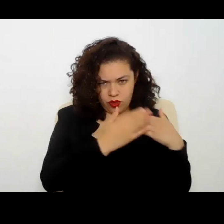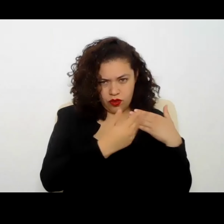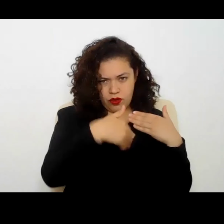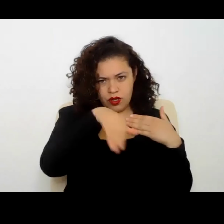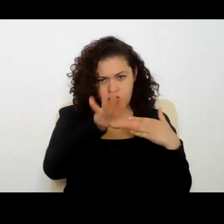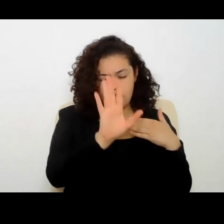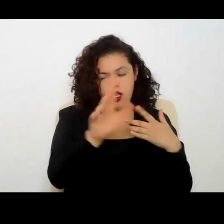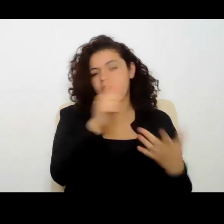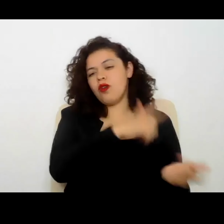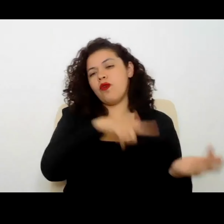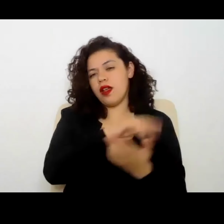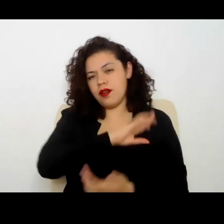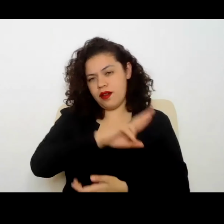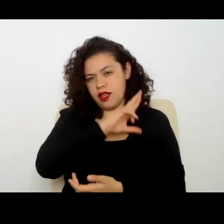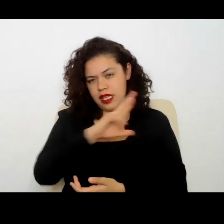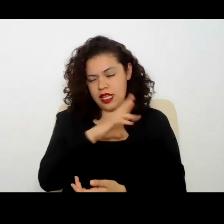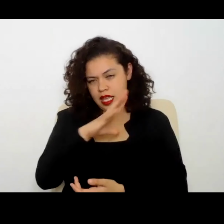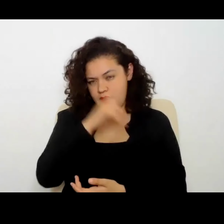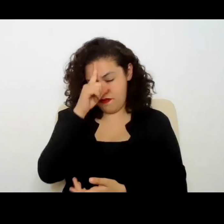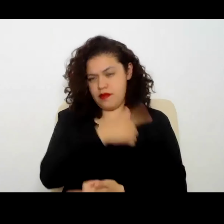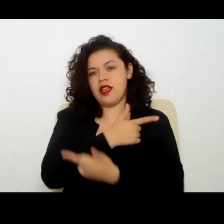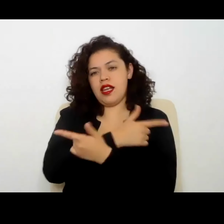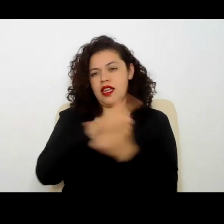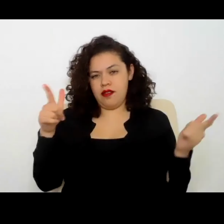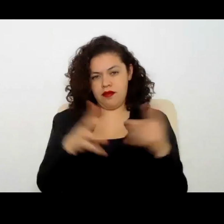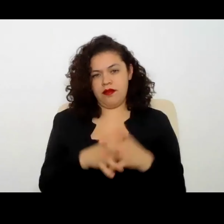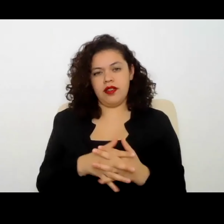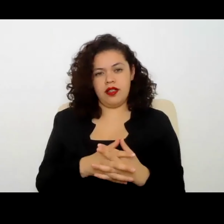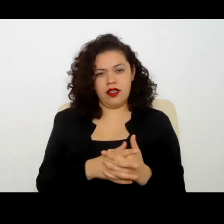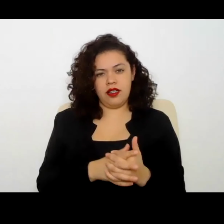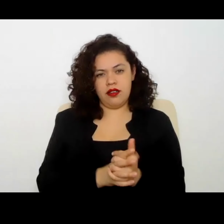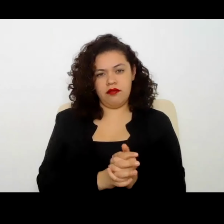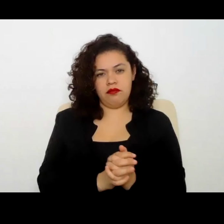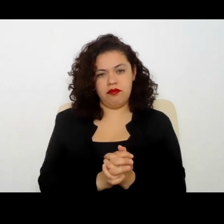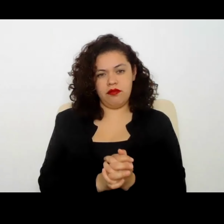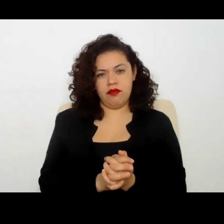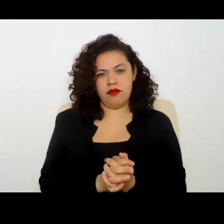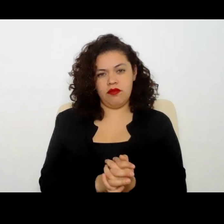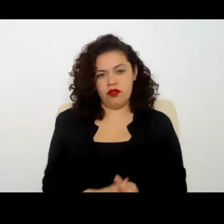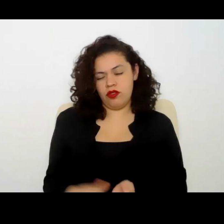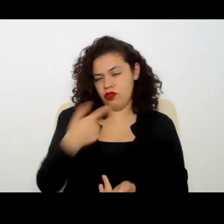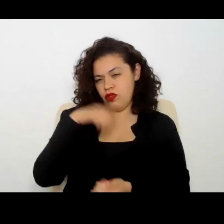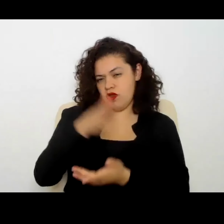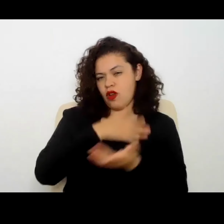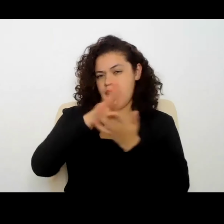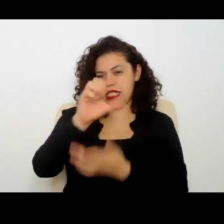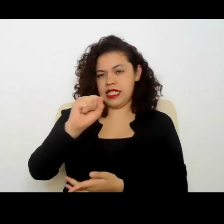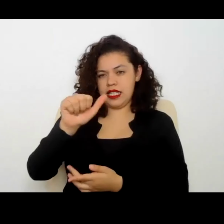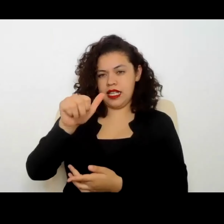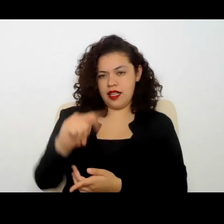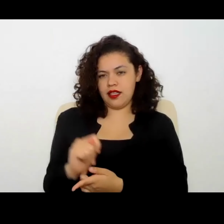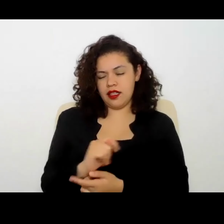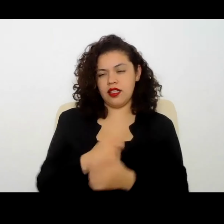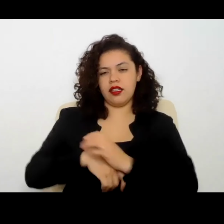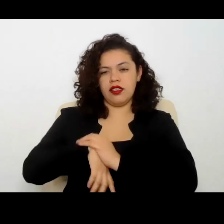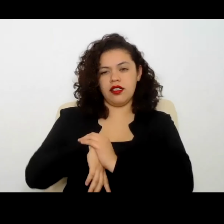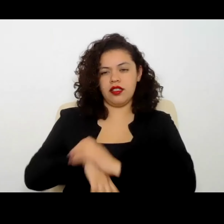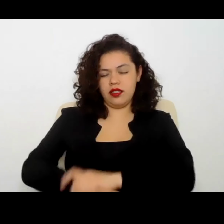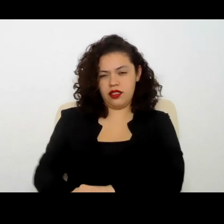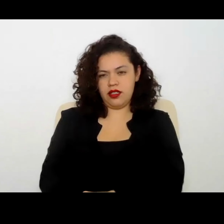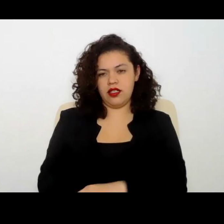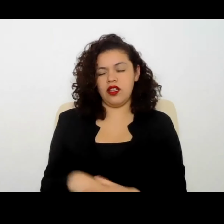nuestros inmuebles que tenemos desocupados. Entonces, yo hice la consulta en el SAT y nos dijeron que sí